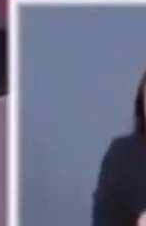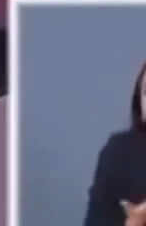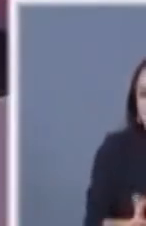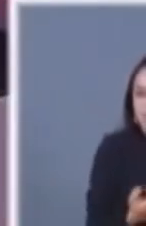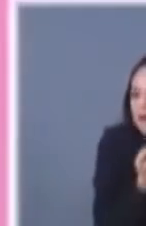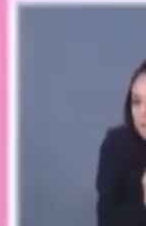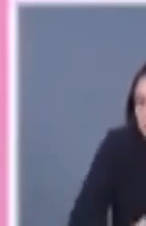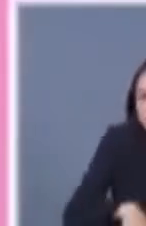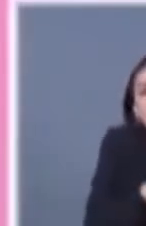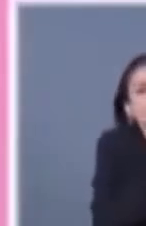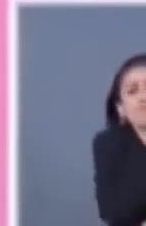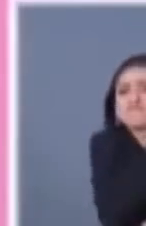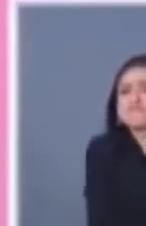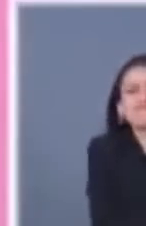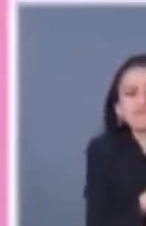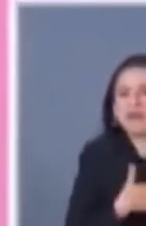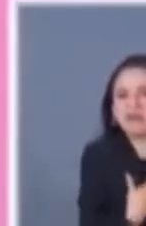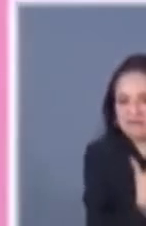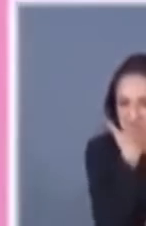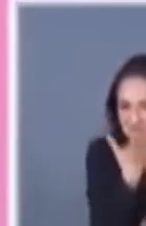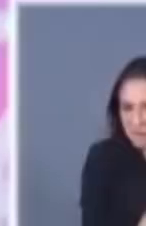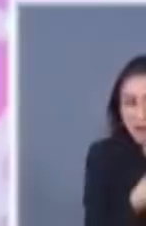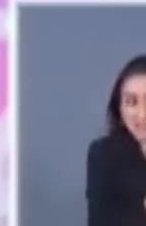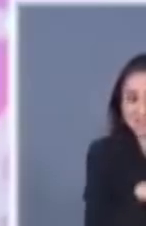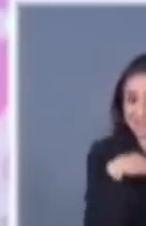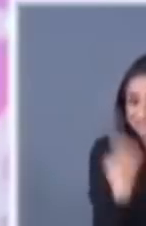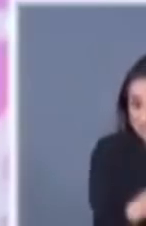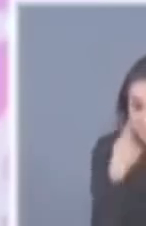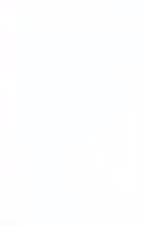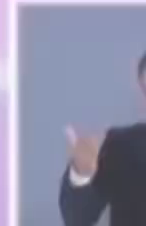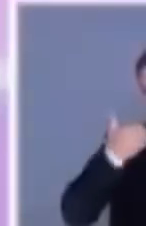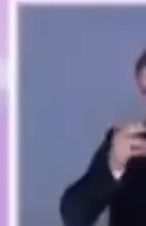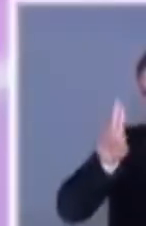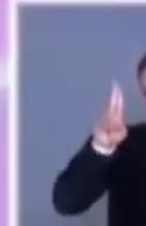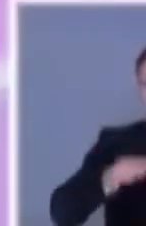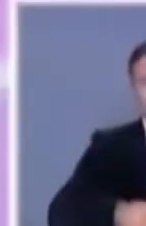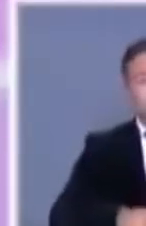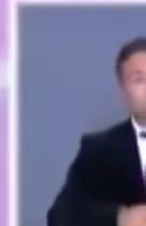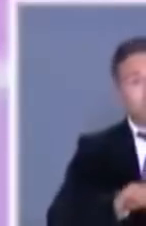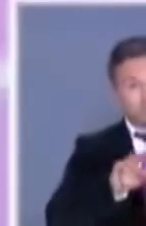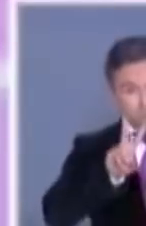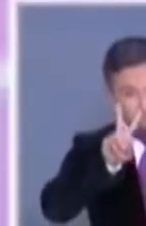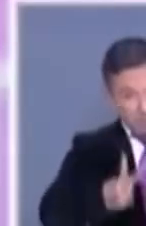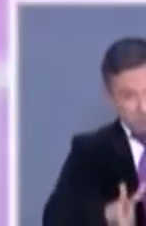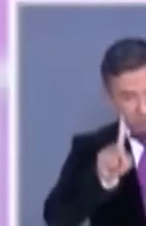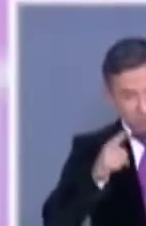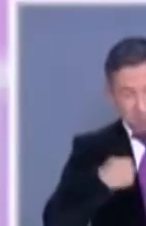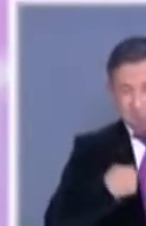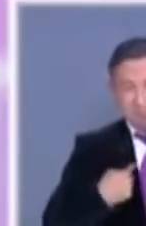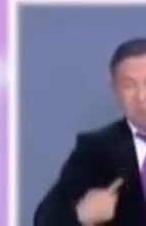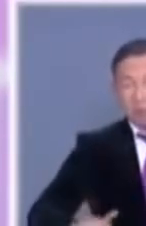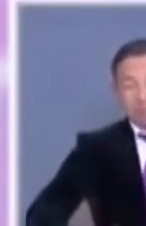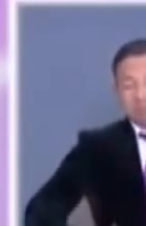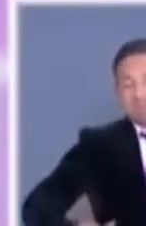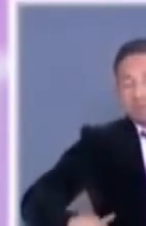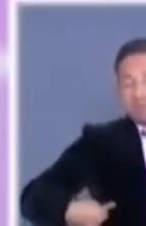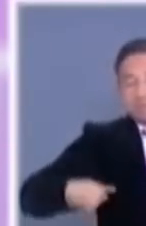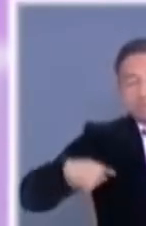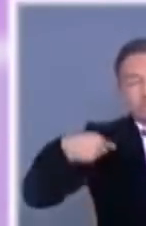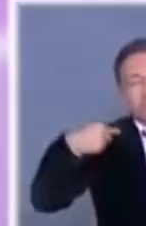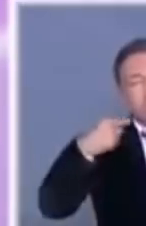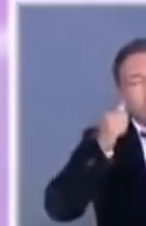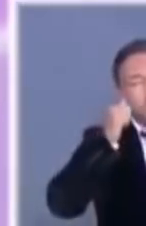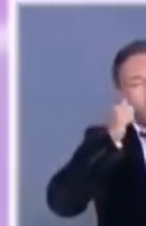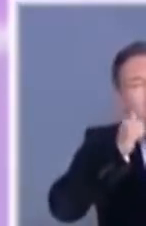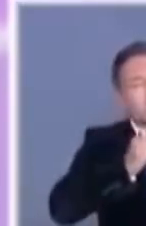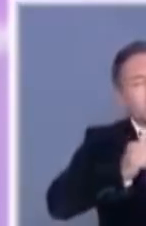no está preparado para gobernar. Tiempo, candidato Enrique Cárdenas. Gracias. Parte del origen y de la